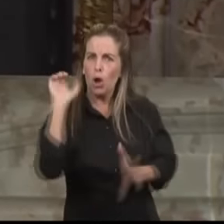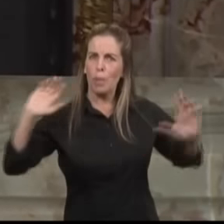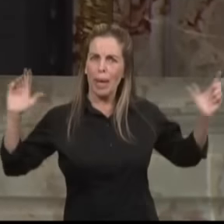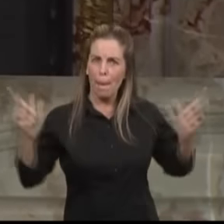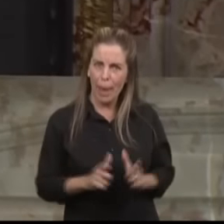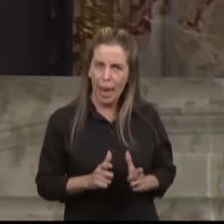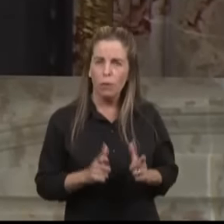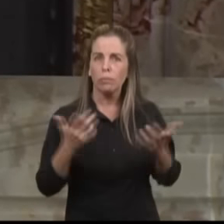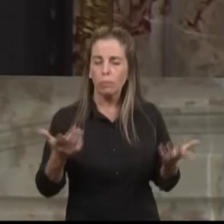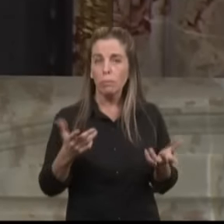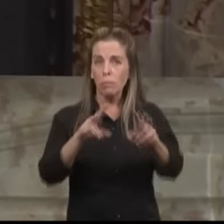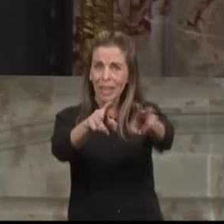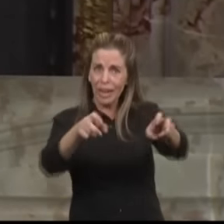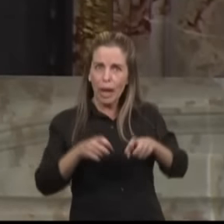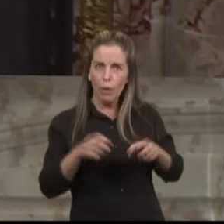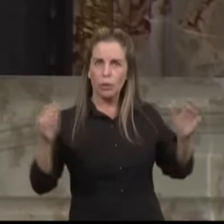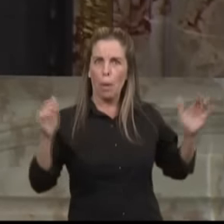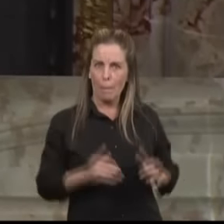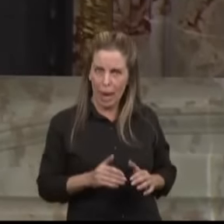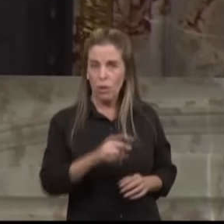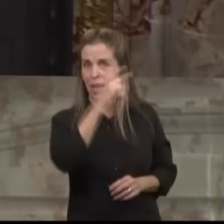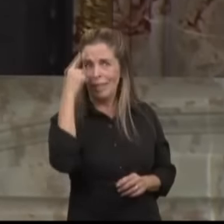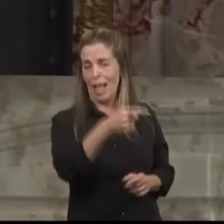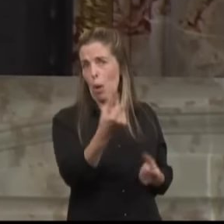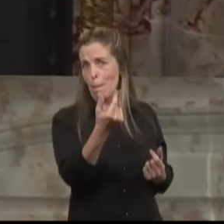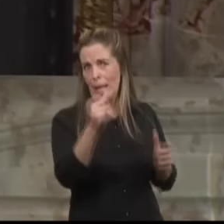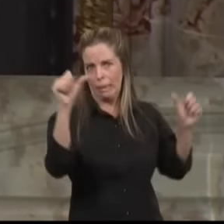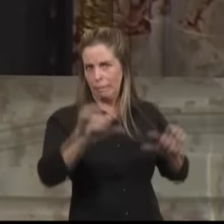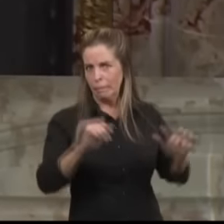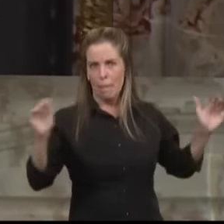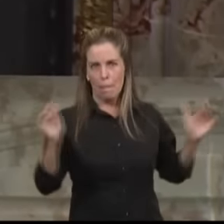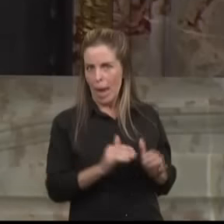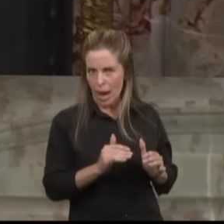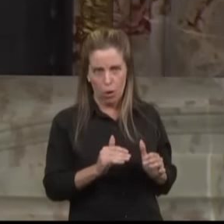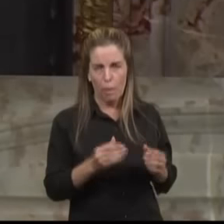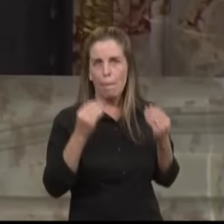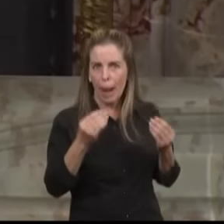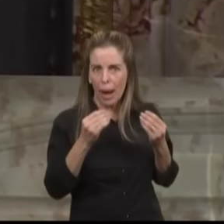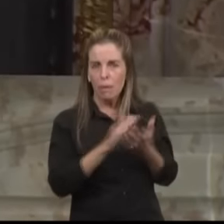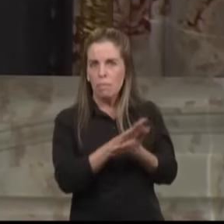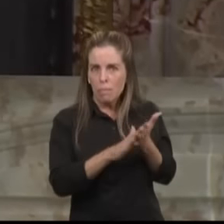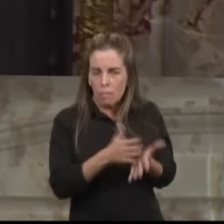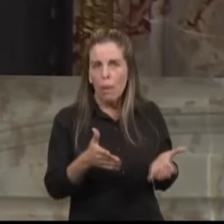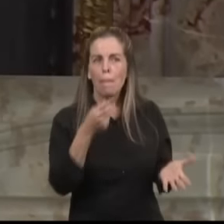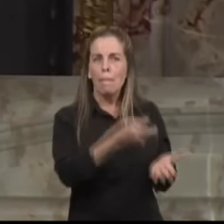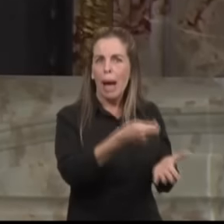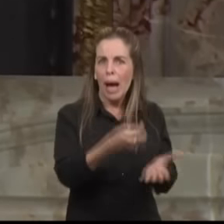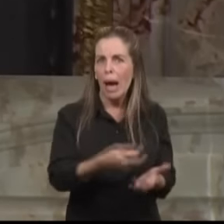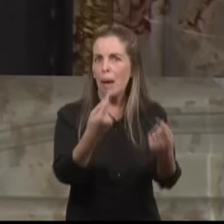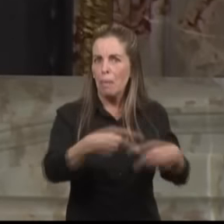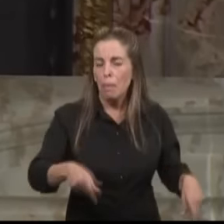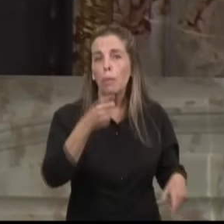recaudación, haciendo que el Estado disponga de cada vez menos dinero para hacer frente precisamente a sus obligaciones